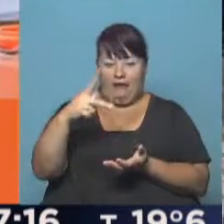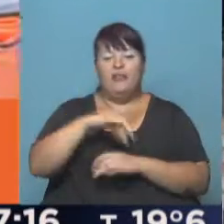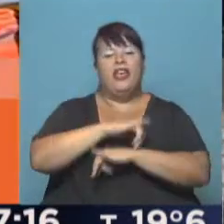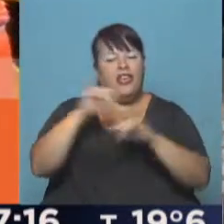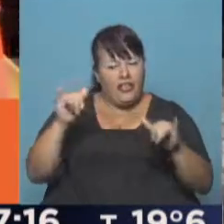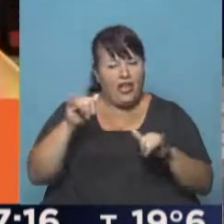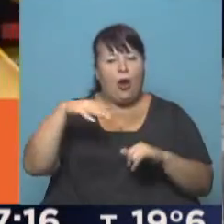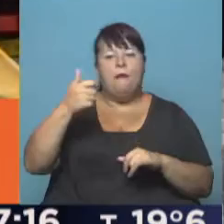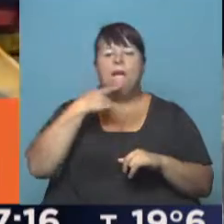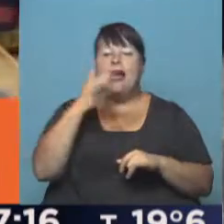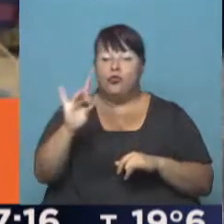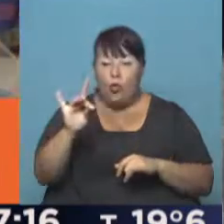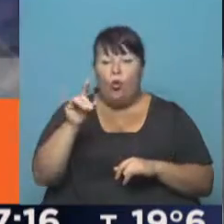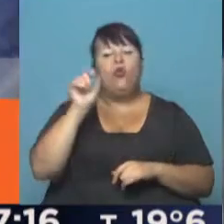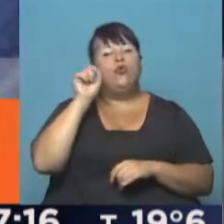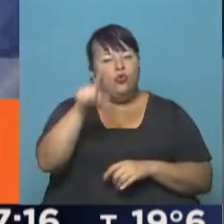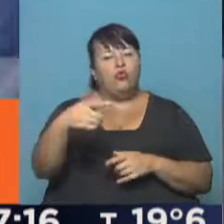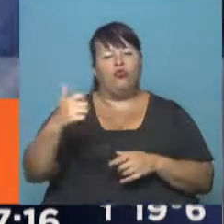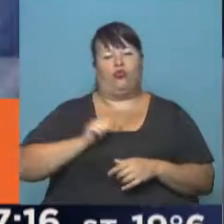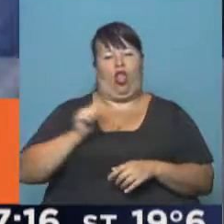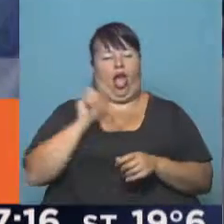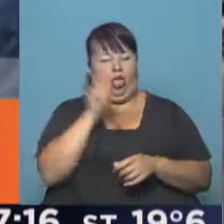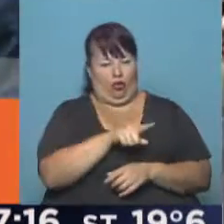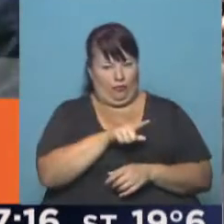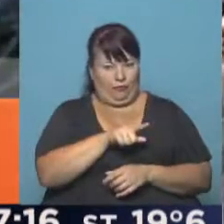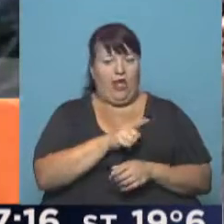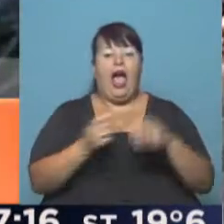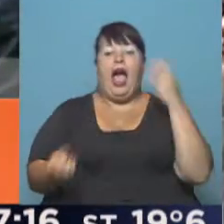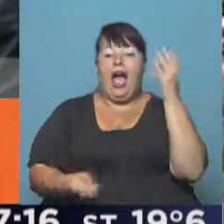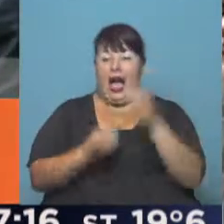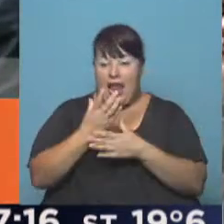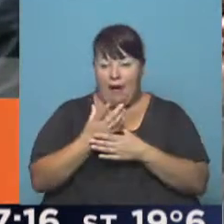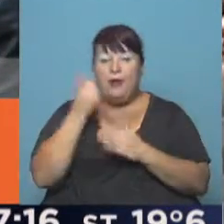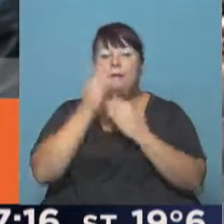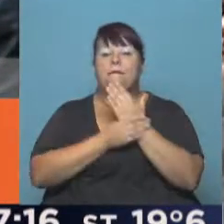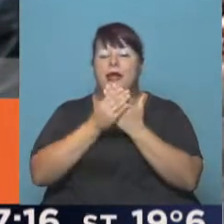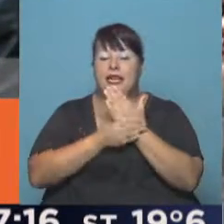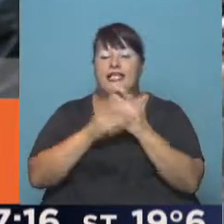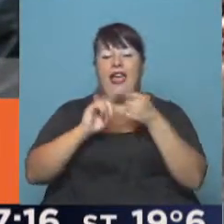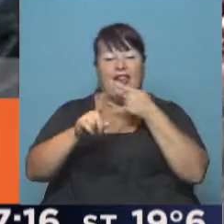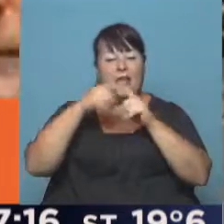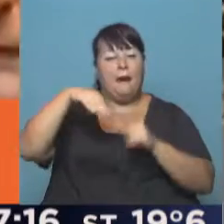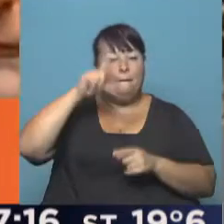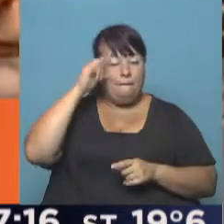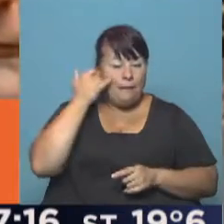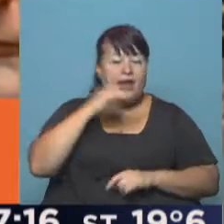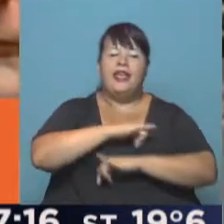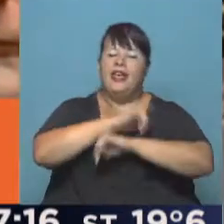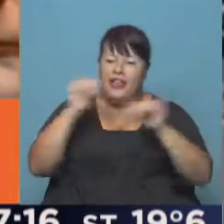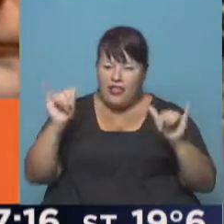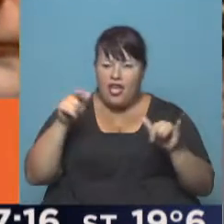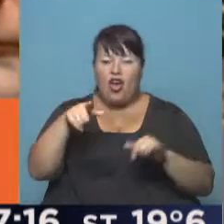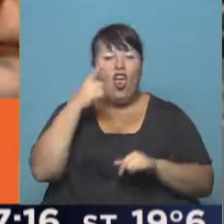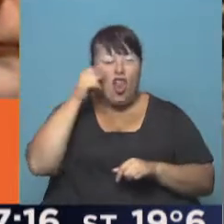que Massoud era uno de sus soldados. Por la mañana, la primera ministra Theresa May había asegurado que